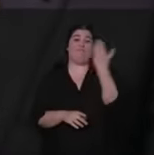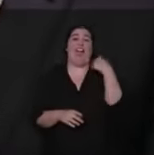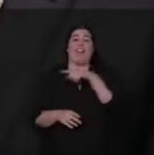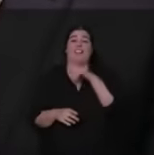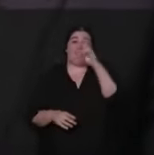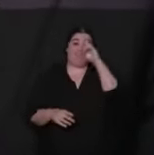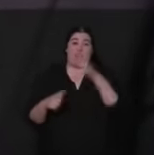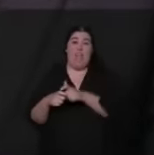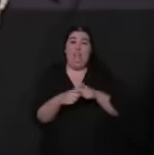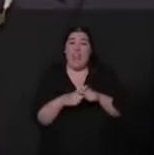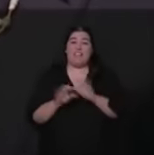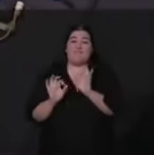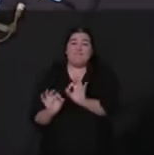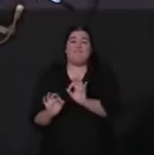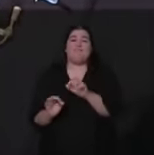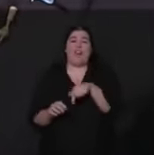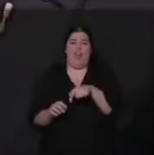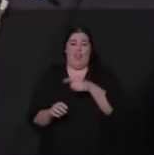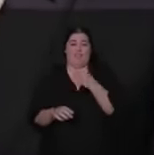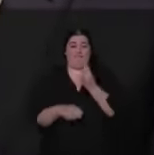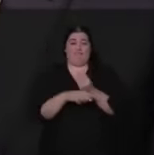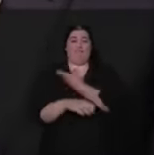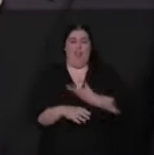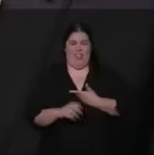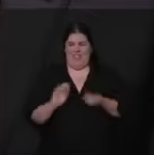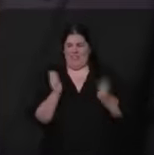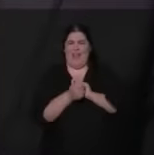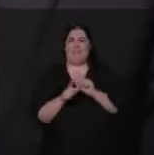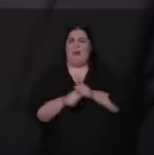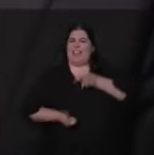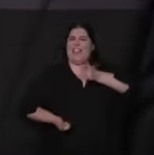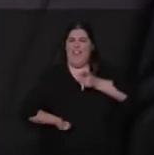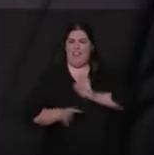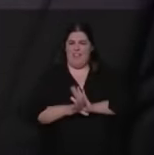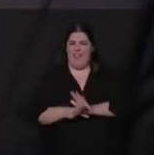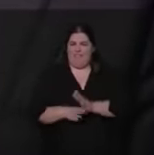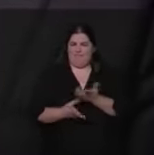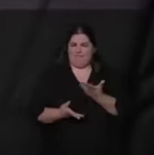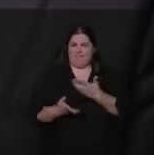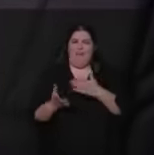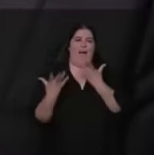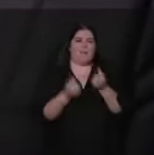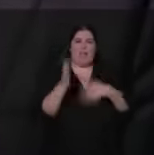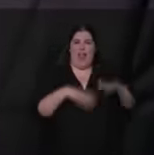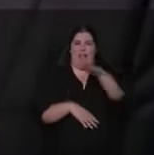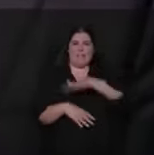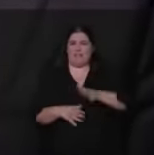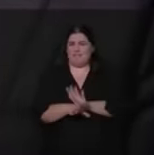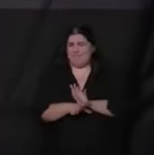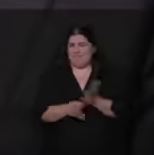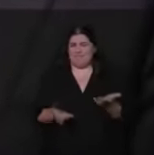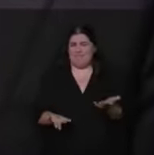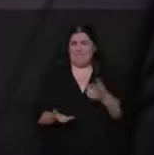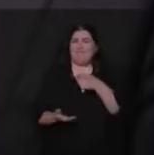convierte sistemáticamente cuando están en el poder en una tiranía de las mayorías, donde creen que por haber obtenido